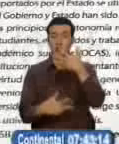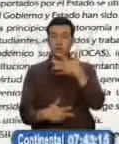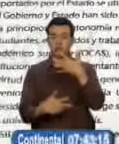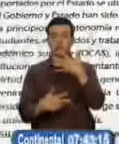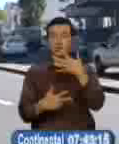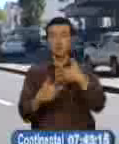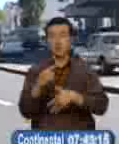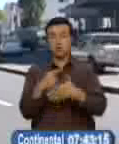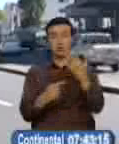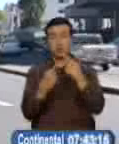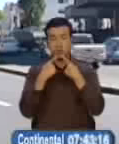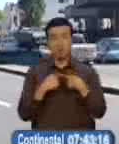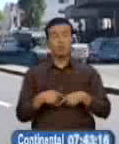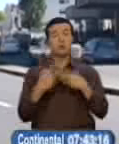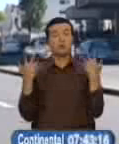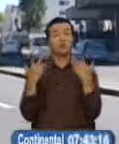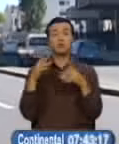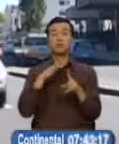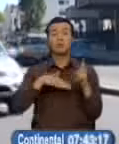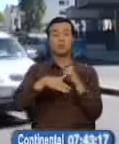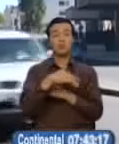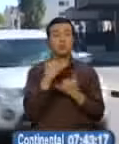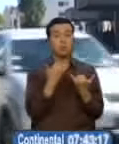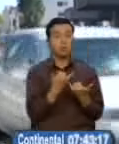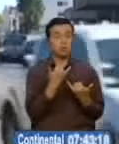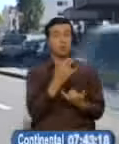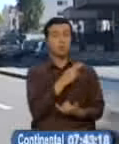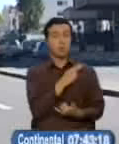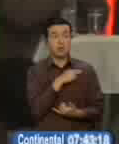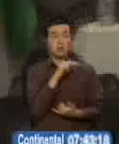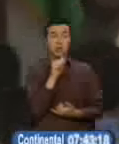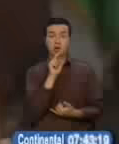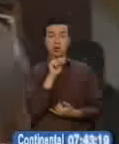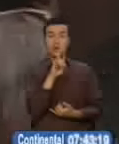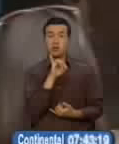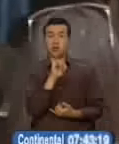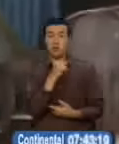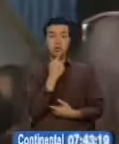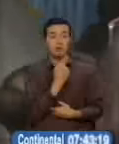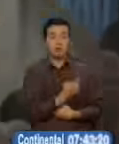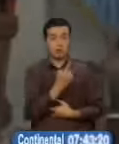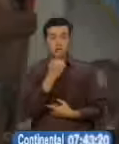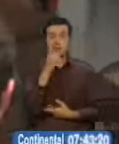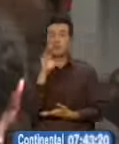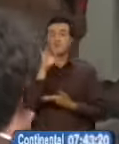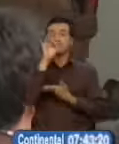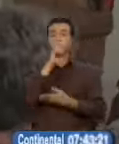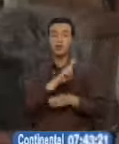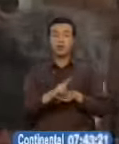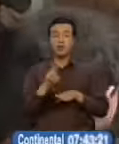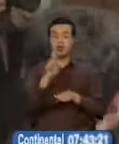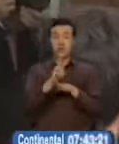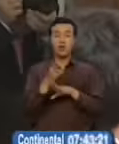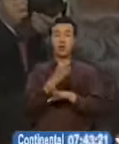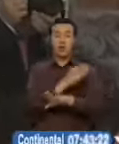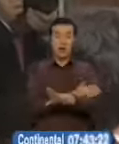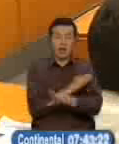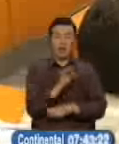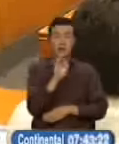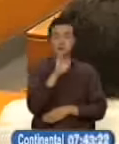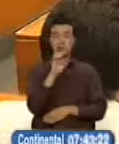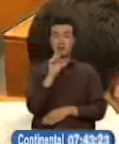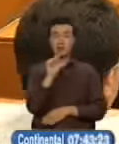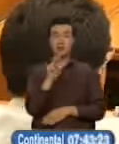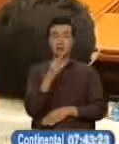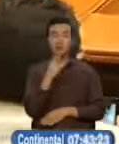del remitido se refiere a la situación actual de la Universidad Andina y enfatiza que la designación de César Montaño como su rector